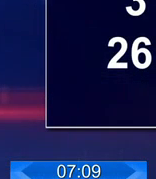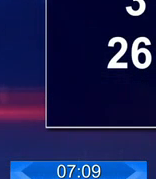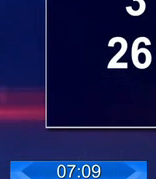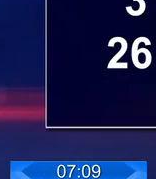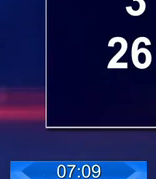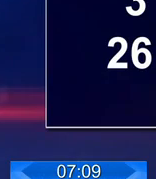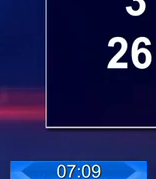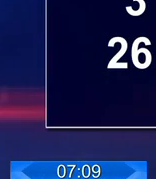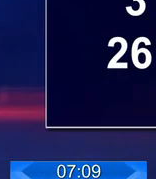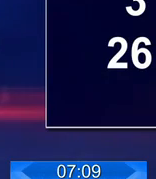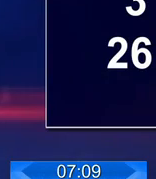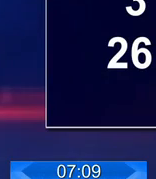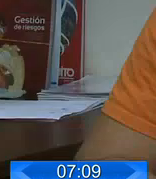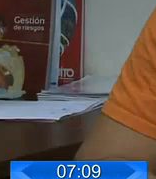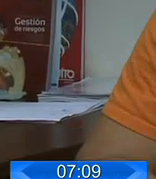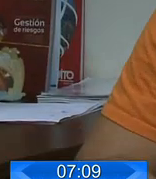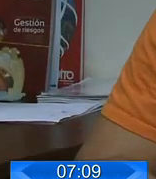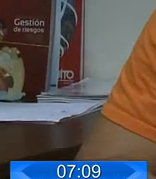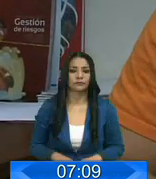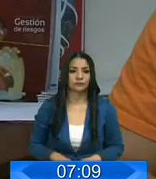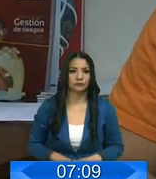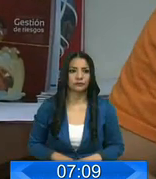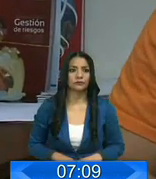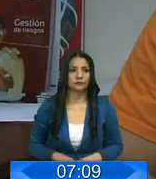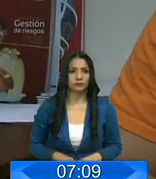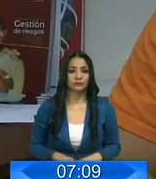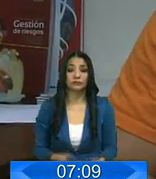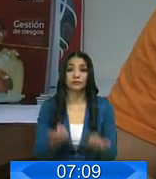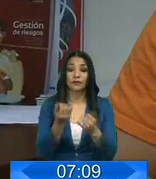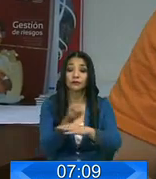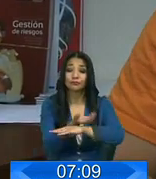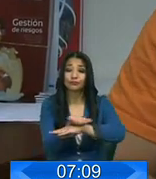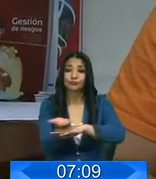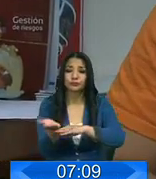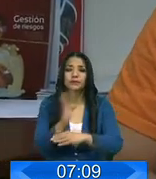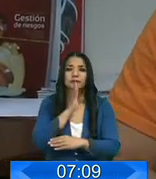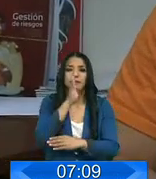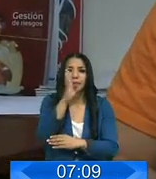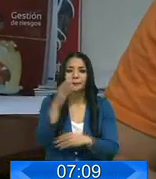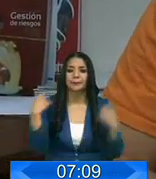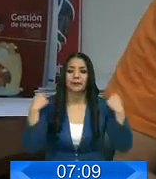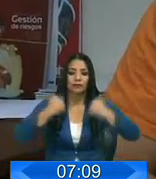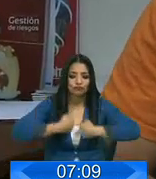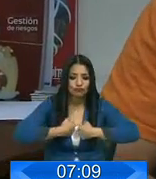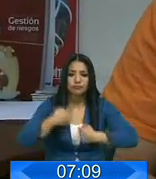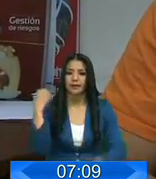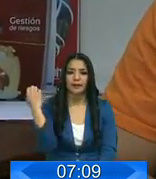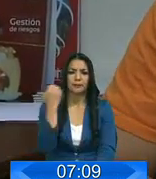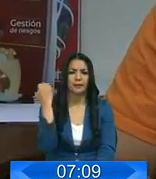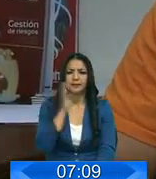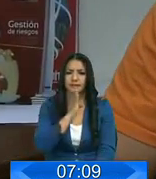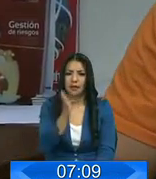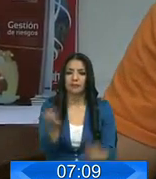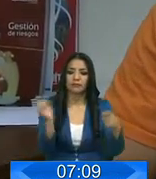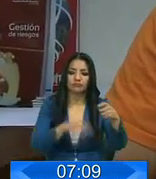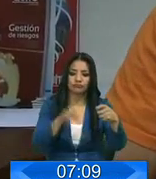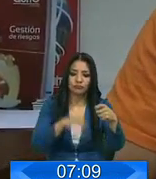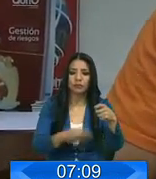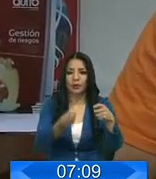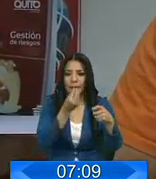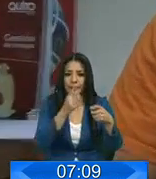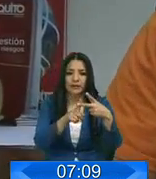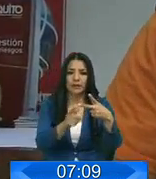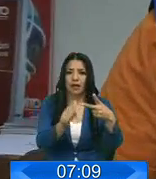26 personas fueron evacuadas. La recomendación inicial es siempre tener la maleta de emergencia familiar, en la que tengan víveres,